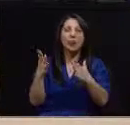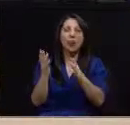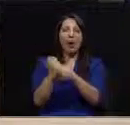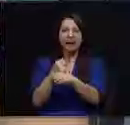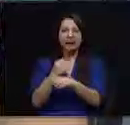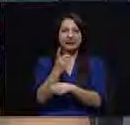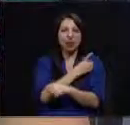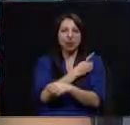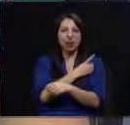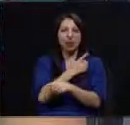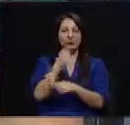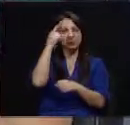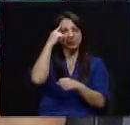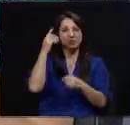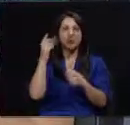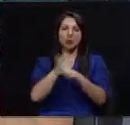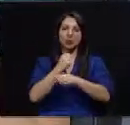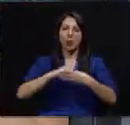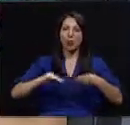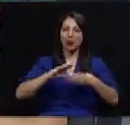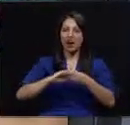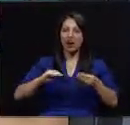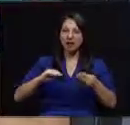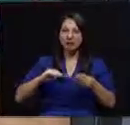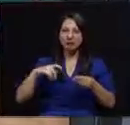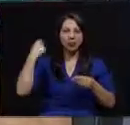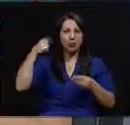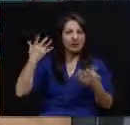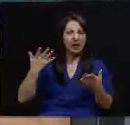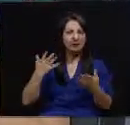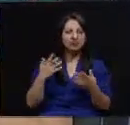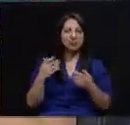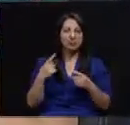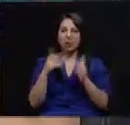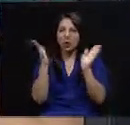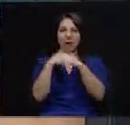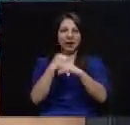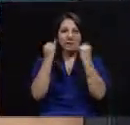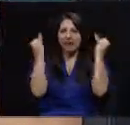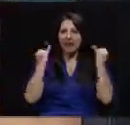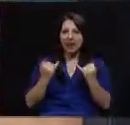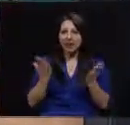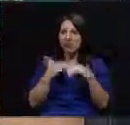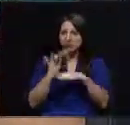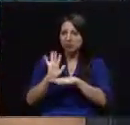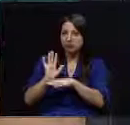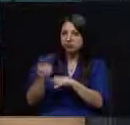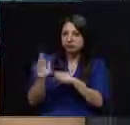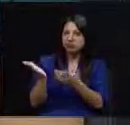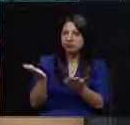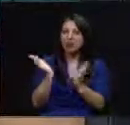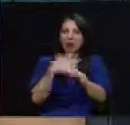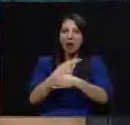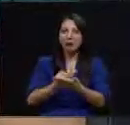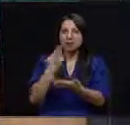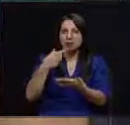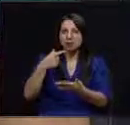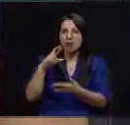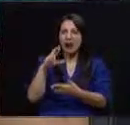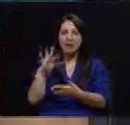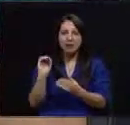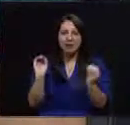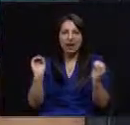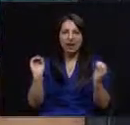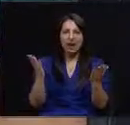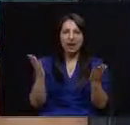hace el director que se plantea hacer un documental como estos cuando precisamente es que no hay imágenes? No cuenta con recursos gráficos